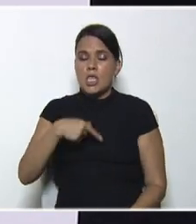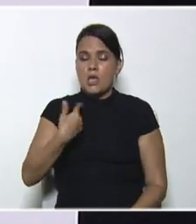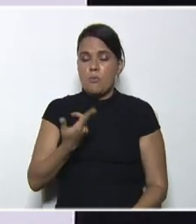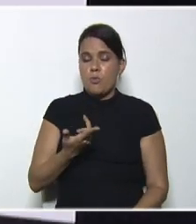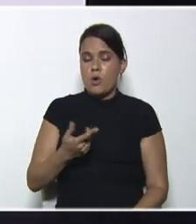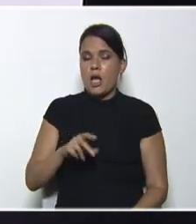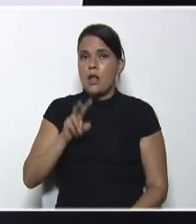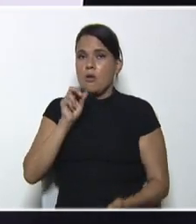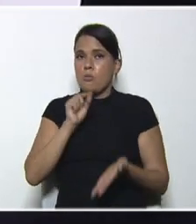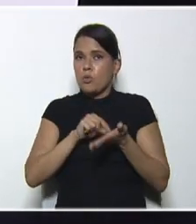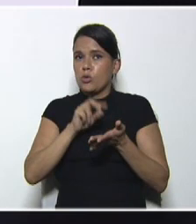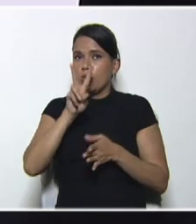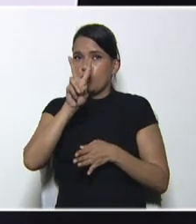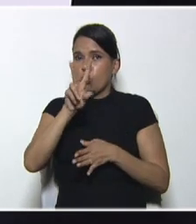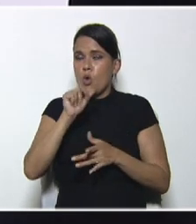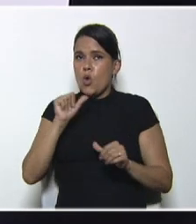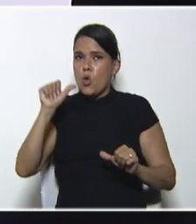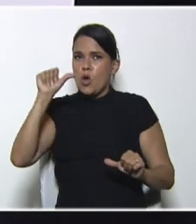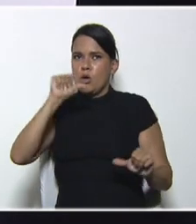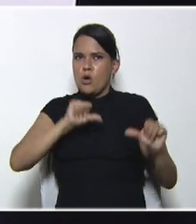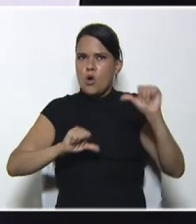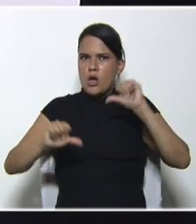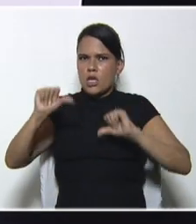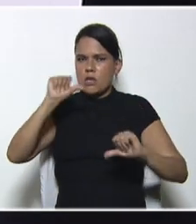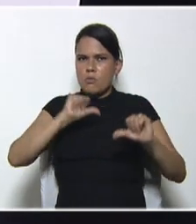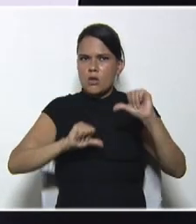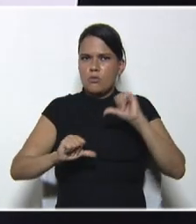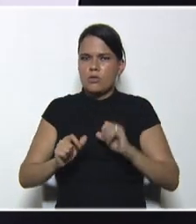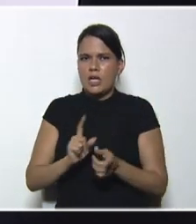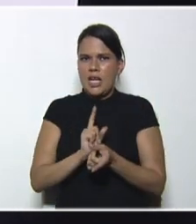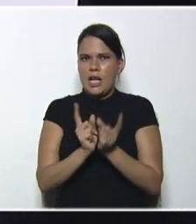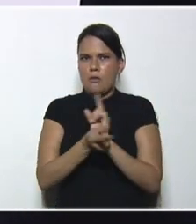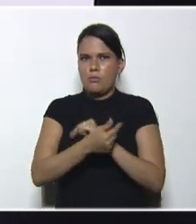el punto número 2, referido a los cambios químicos.